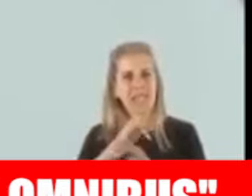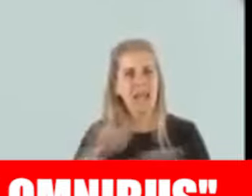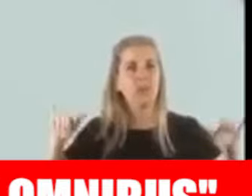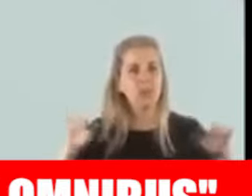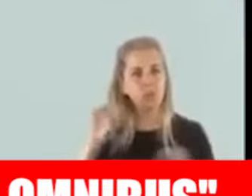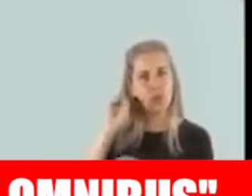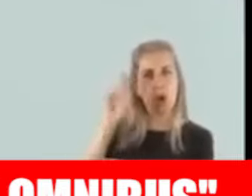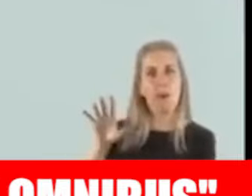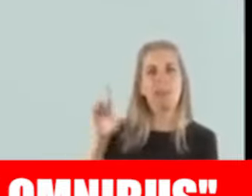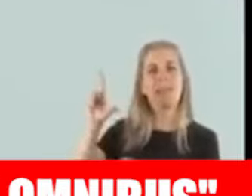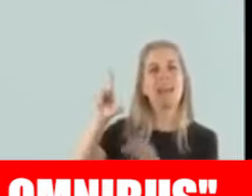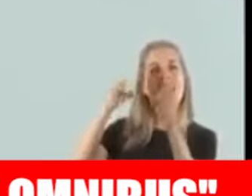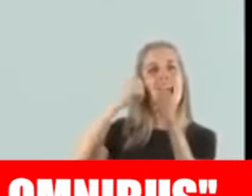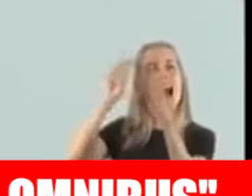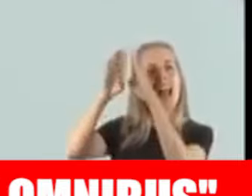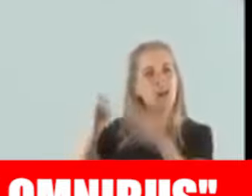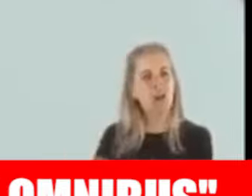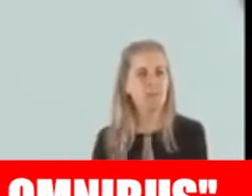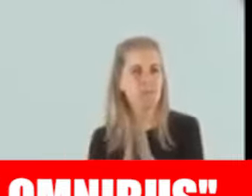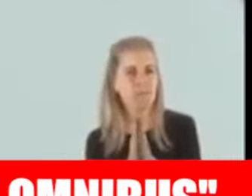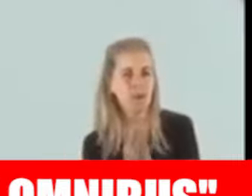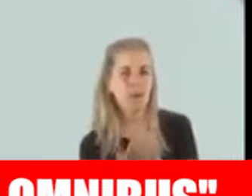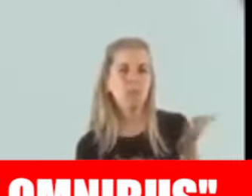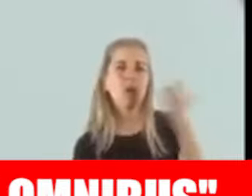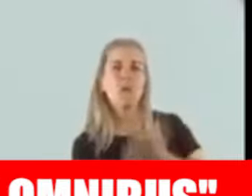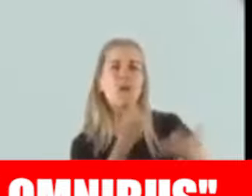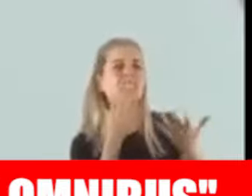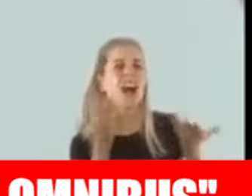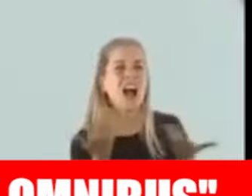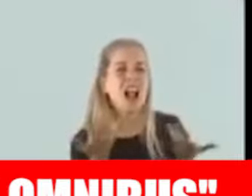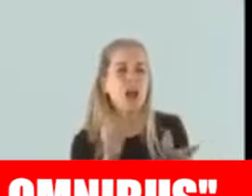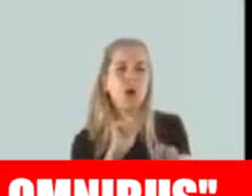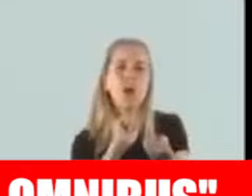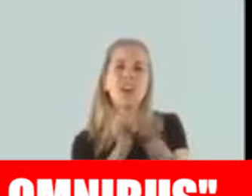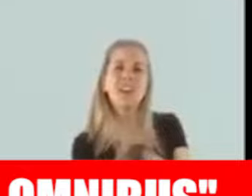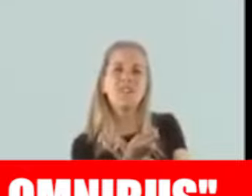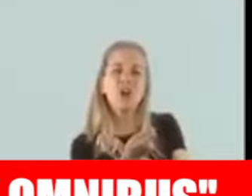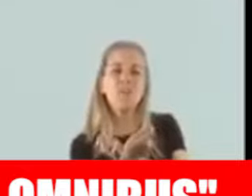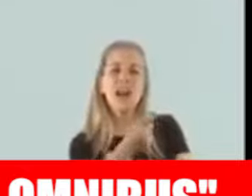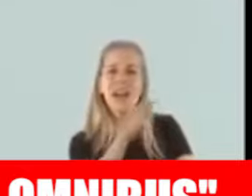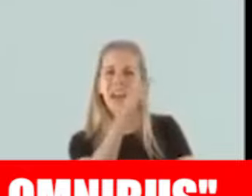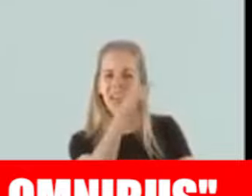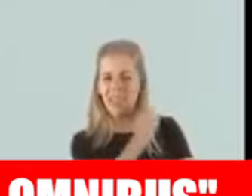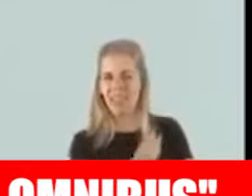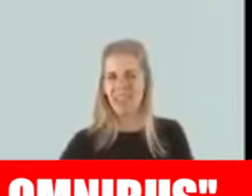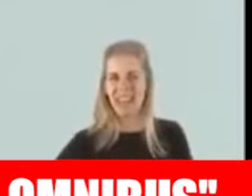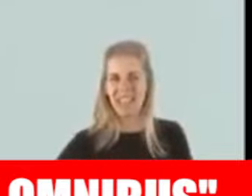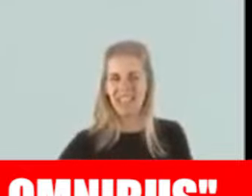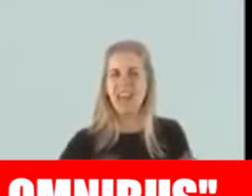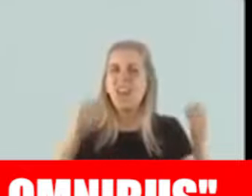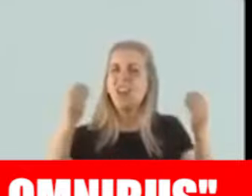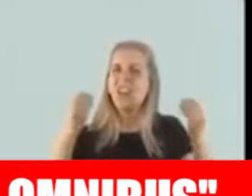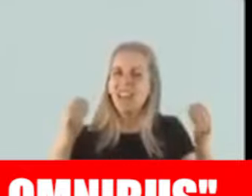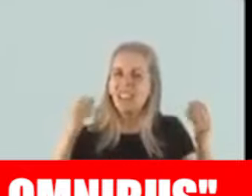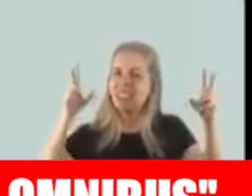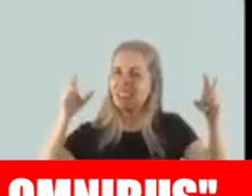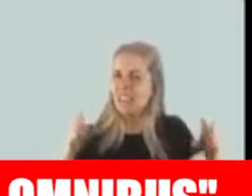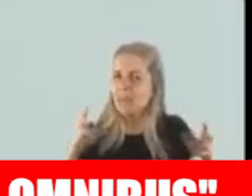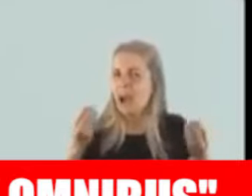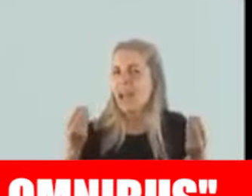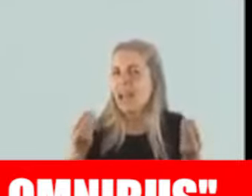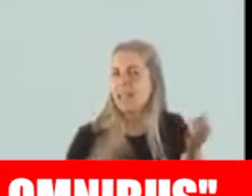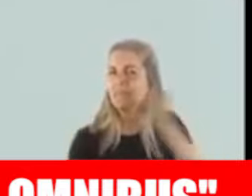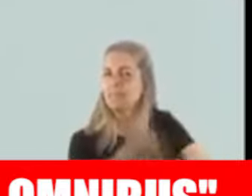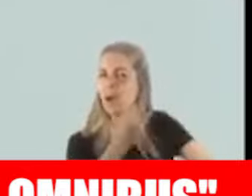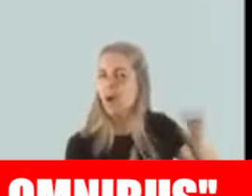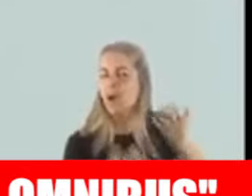si nos puede detallar o adelantar un poco En qué consiste la reforma integral del Estado si Bueno si están planteando